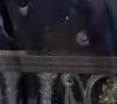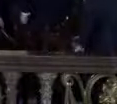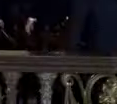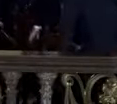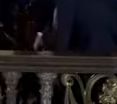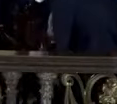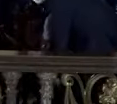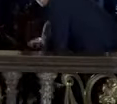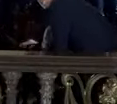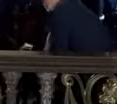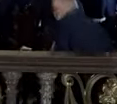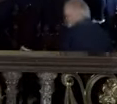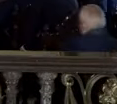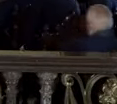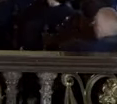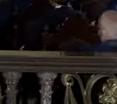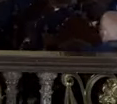Asiento.